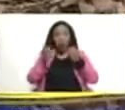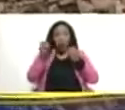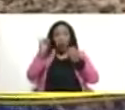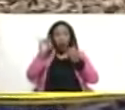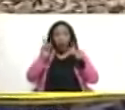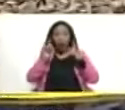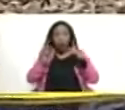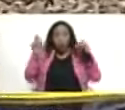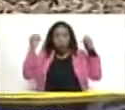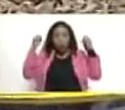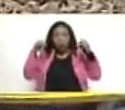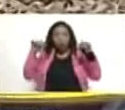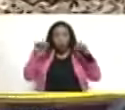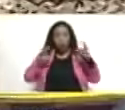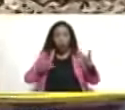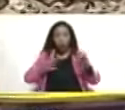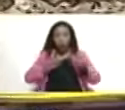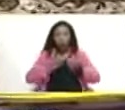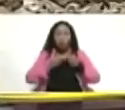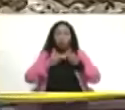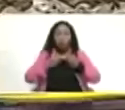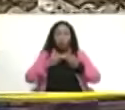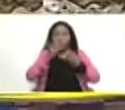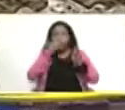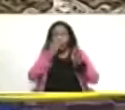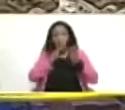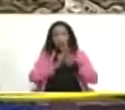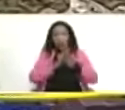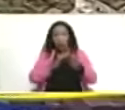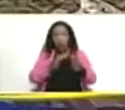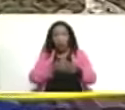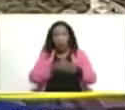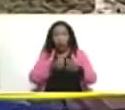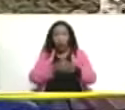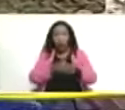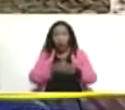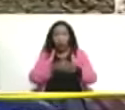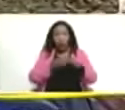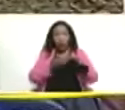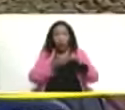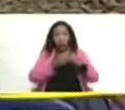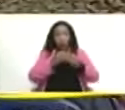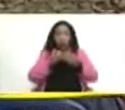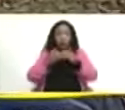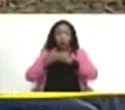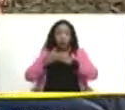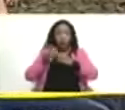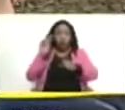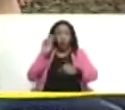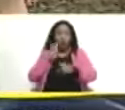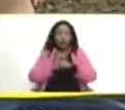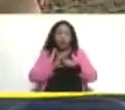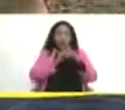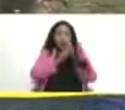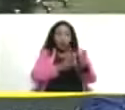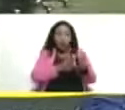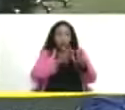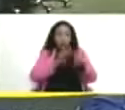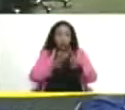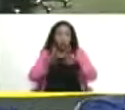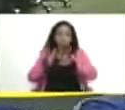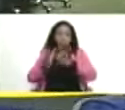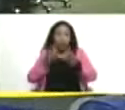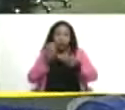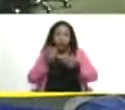ejercicios conjuntos para enfrentar a los grupos estructurados de violencia organizada, así